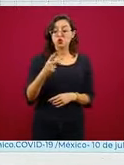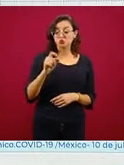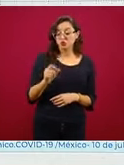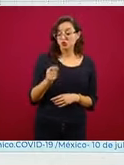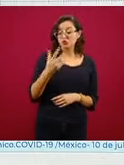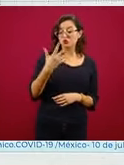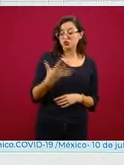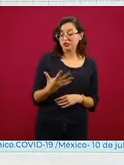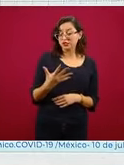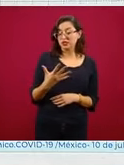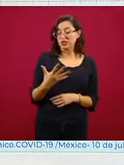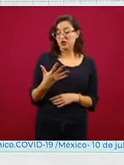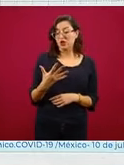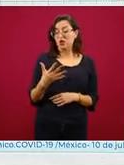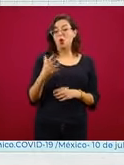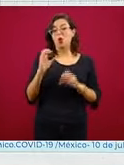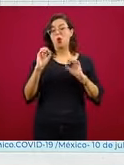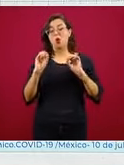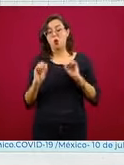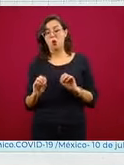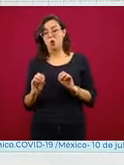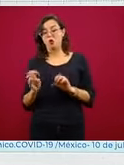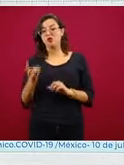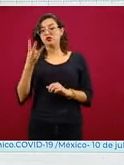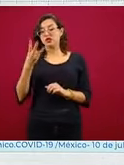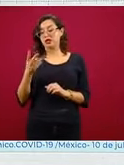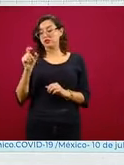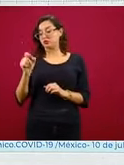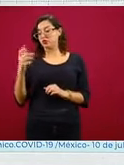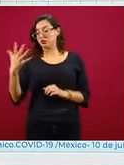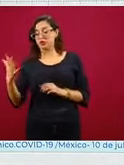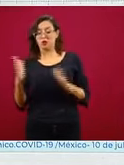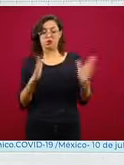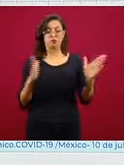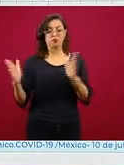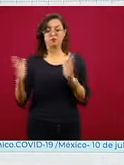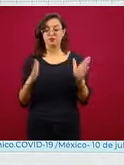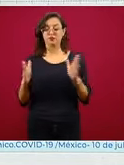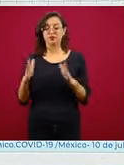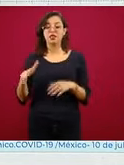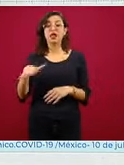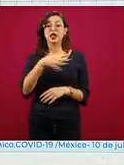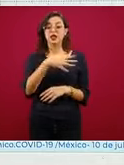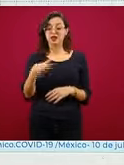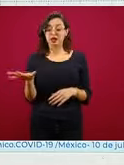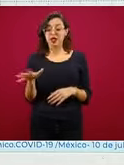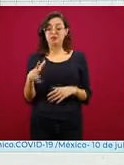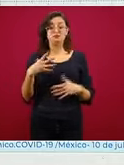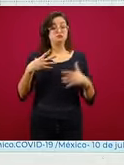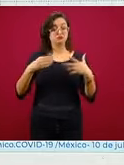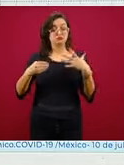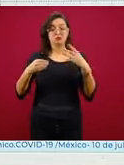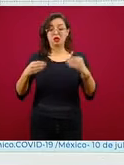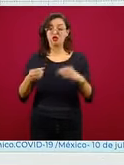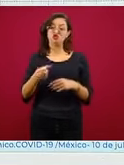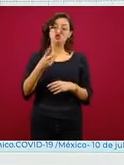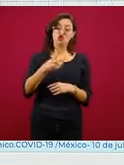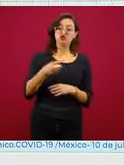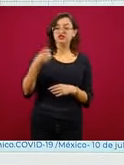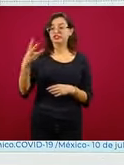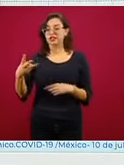2.5, estimaciones conservadoras, algunas dicen que hasta 3.5. En general, ese es el intervalo